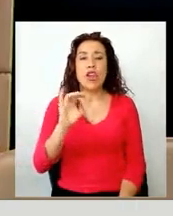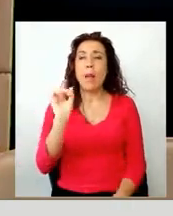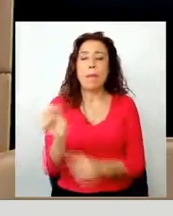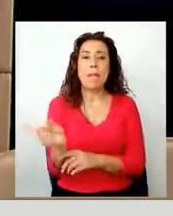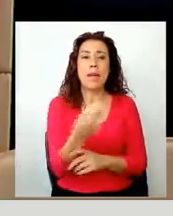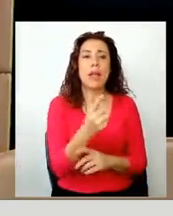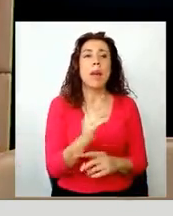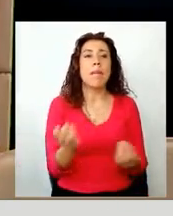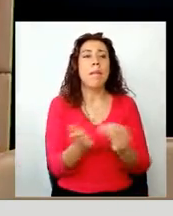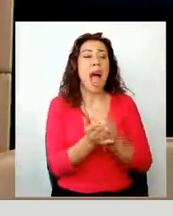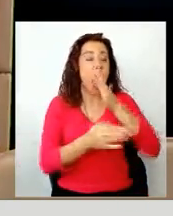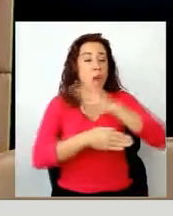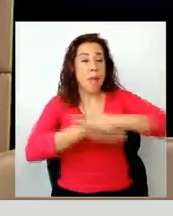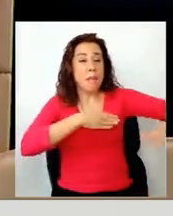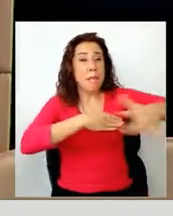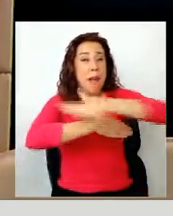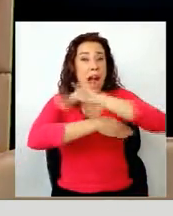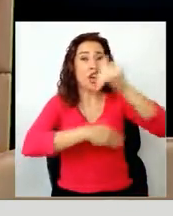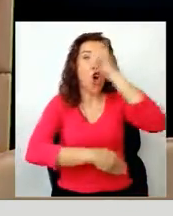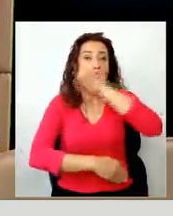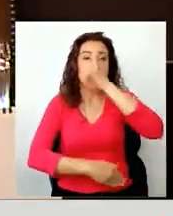mar Gracias presidente